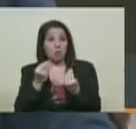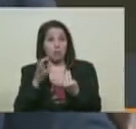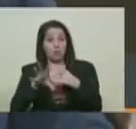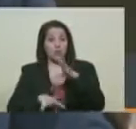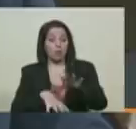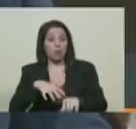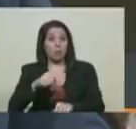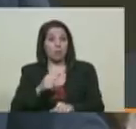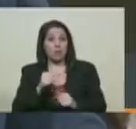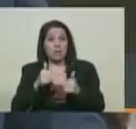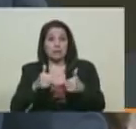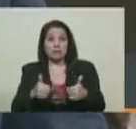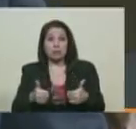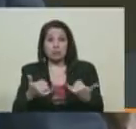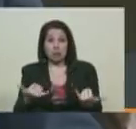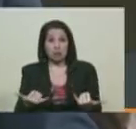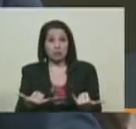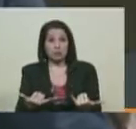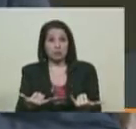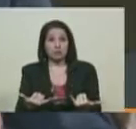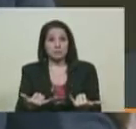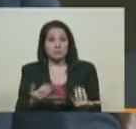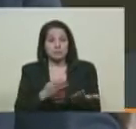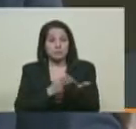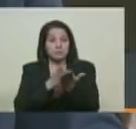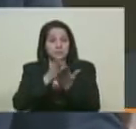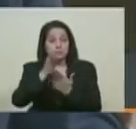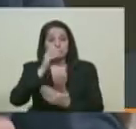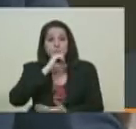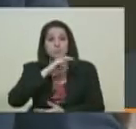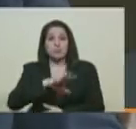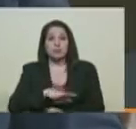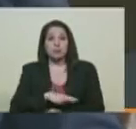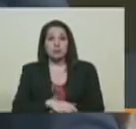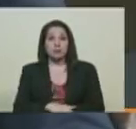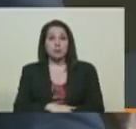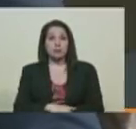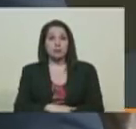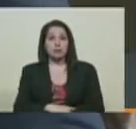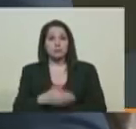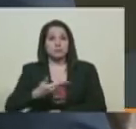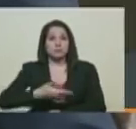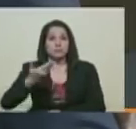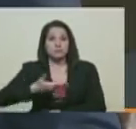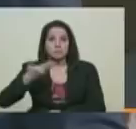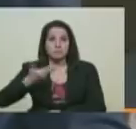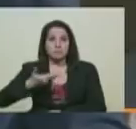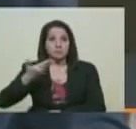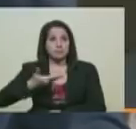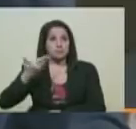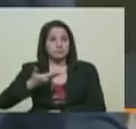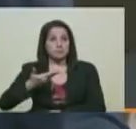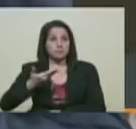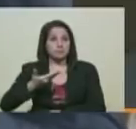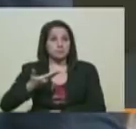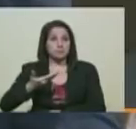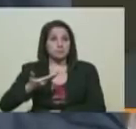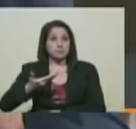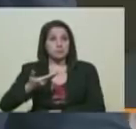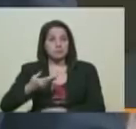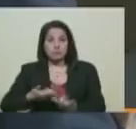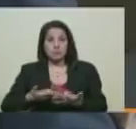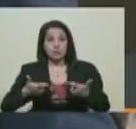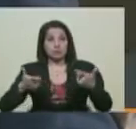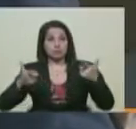comenzar un gran recorrido histórico, trascendental, que va a permitirle